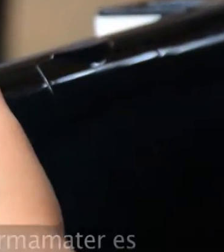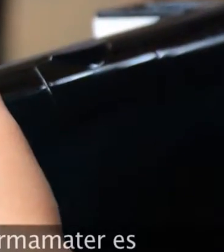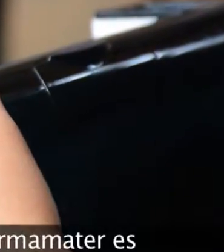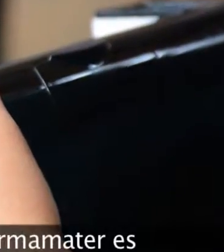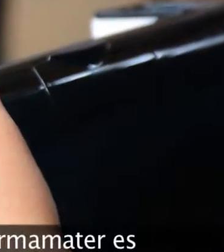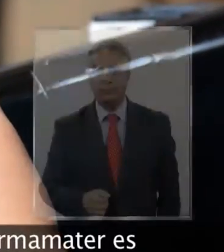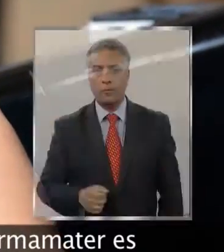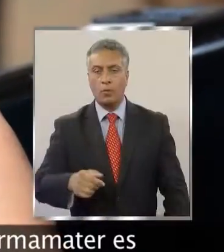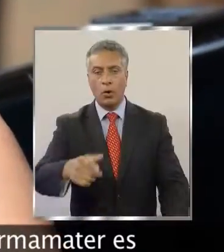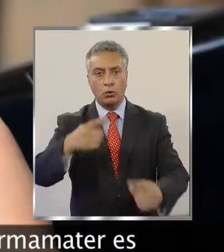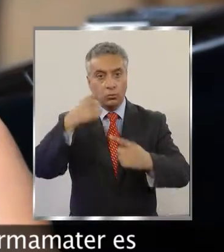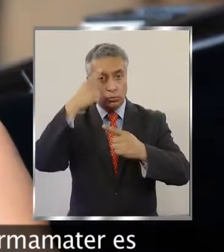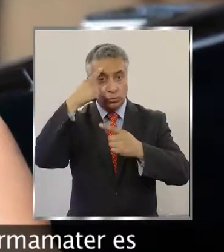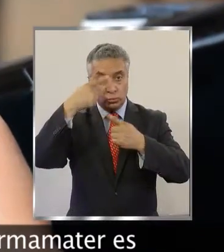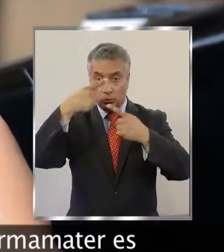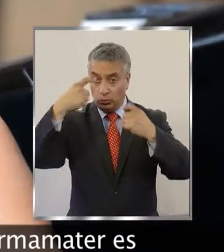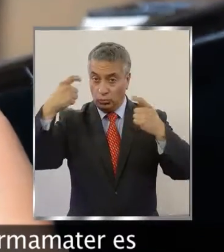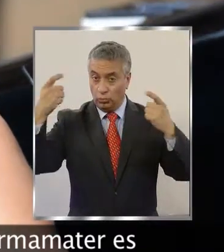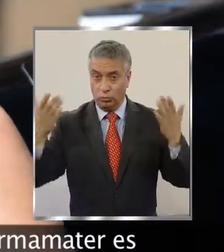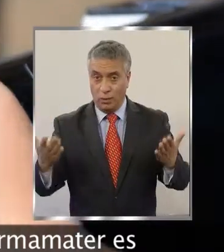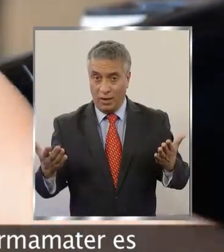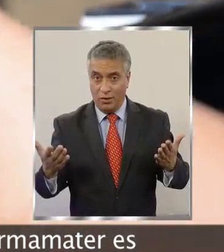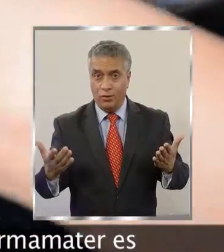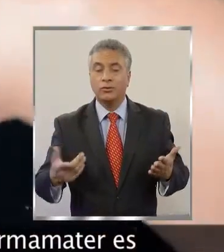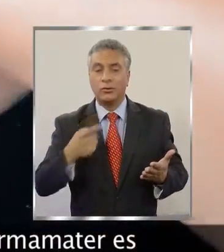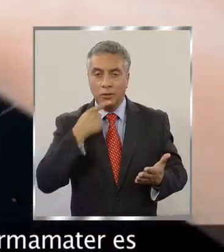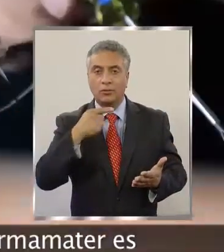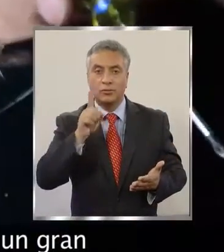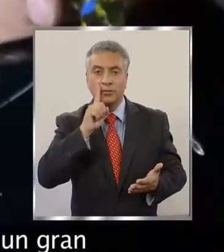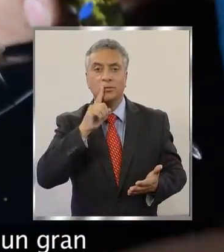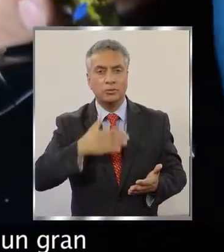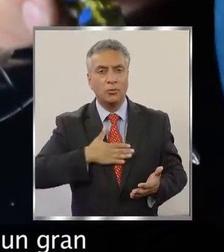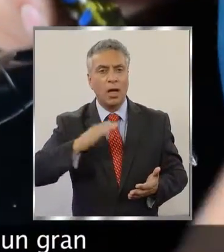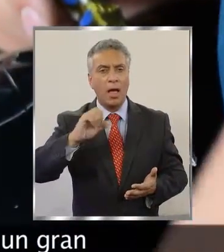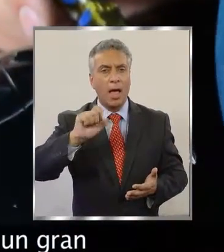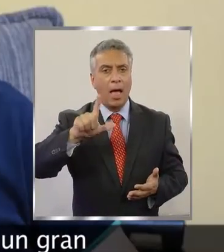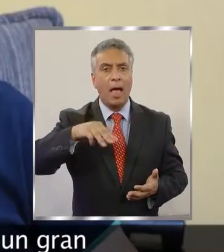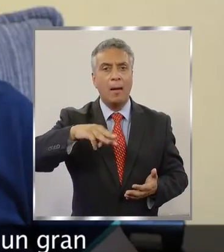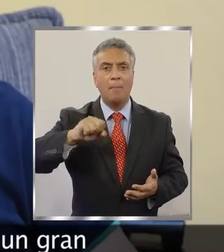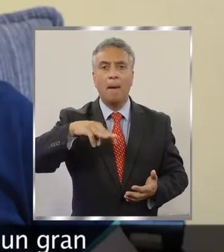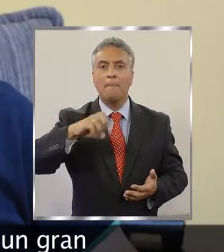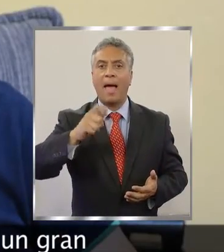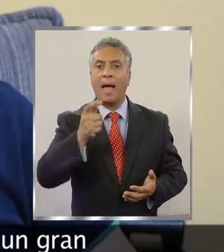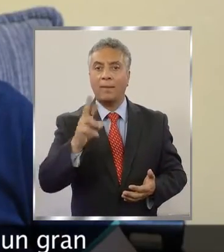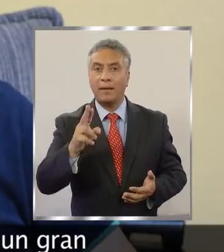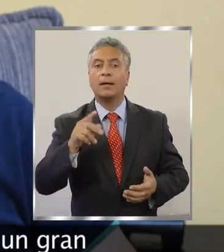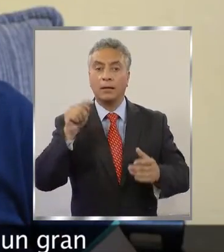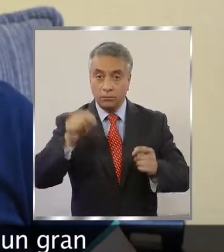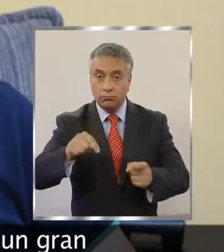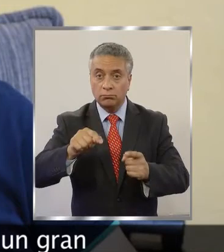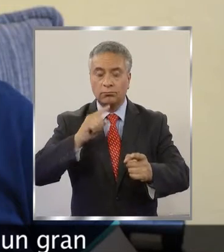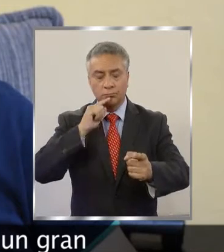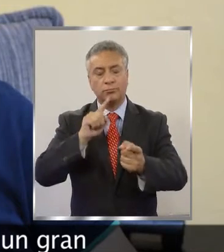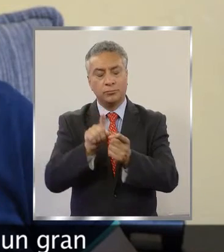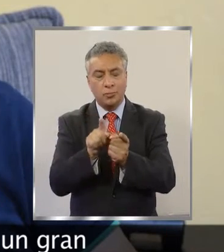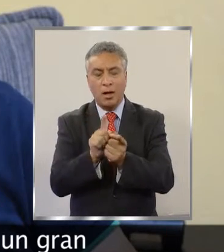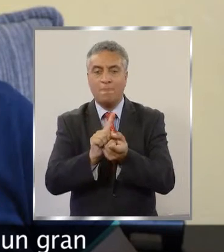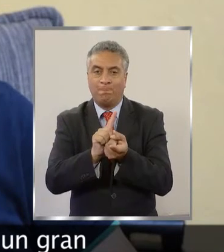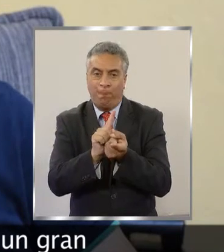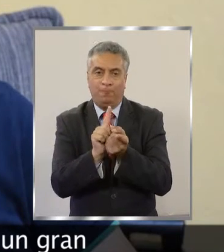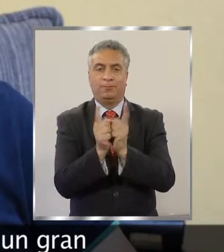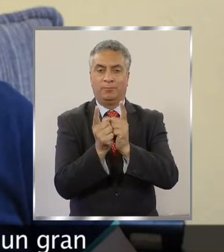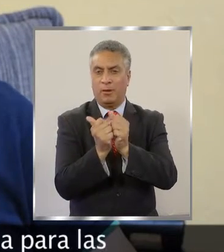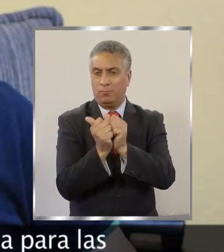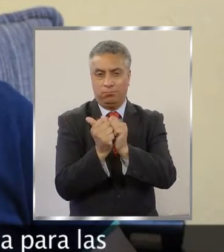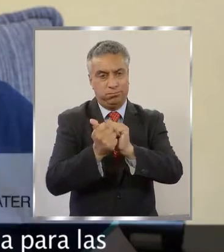Los sueños que tengo para Armamater es que esto se convierta en